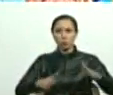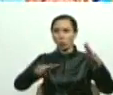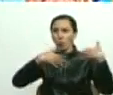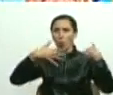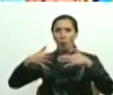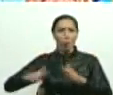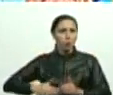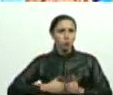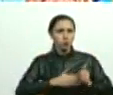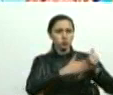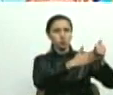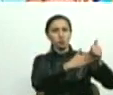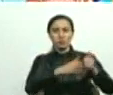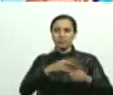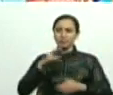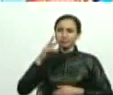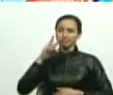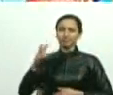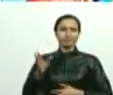Próceres para ver